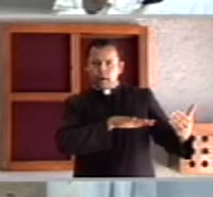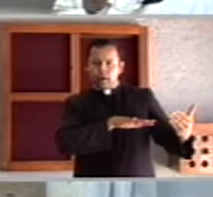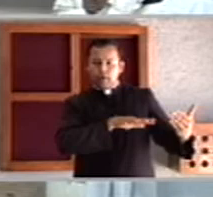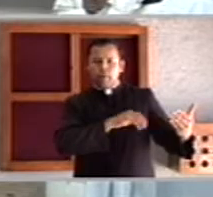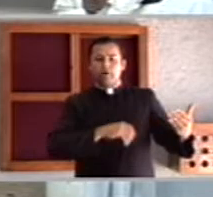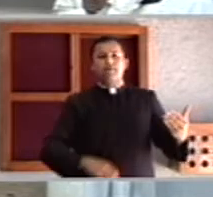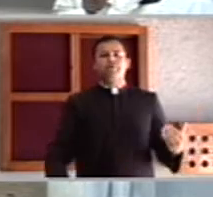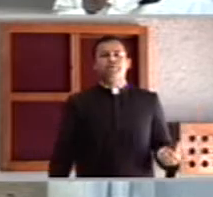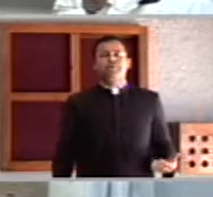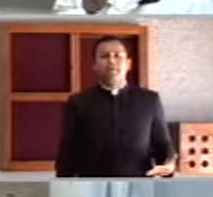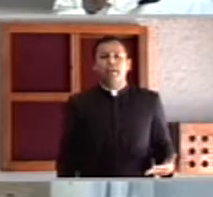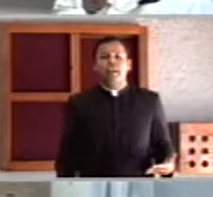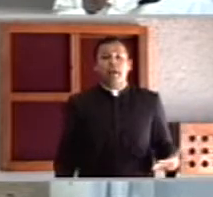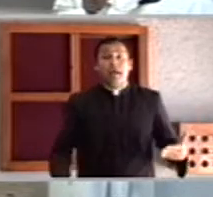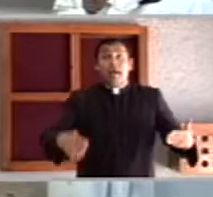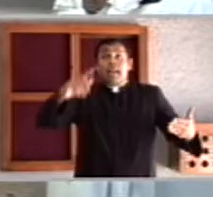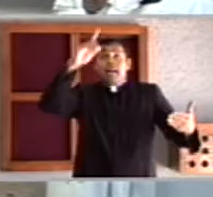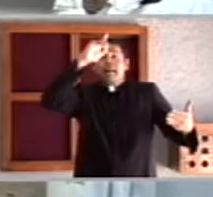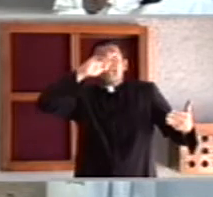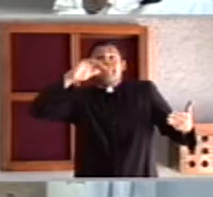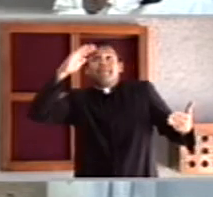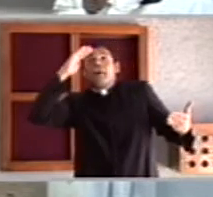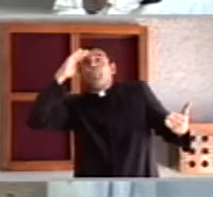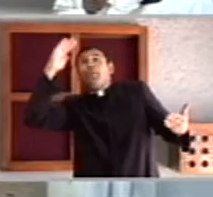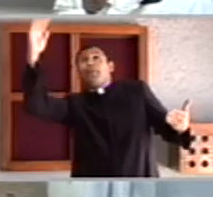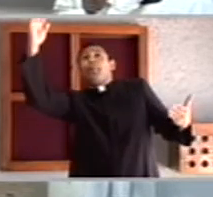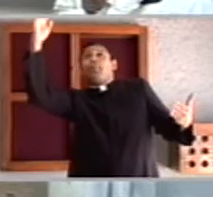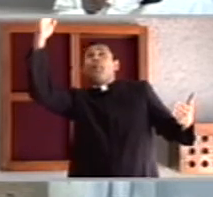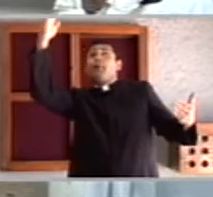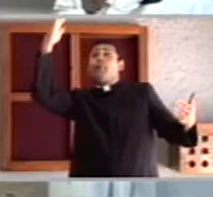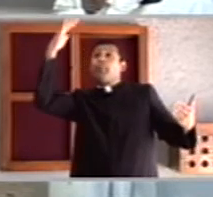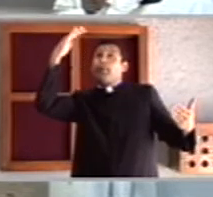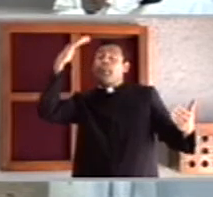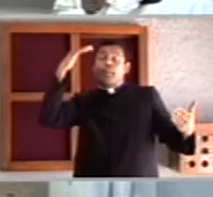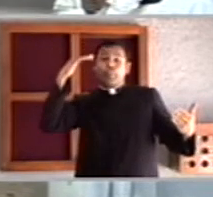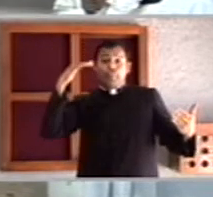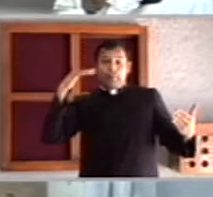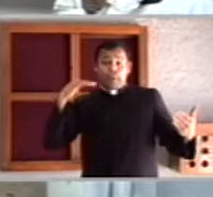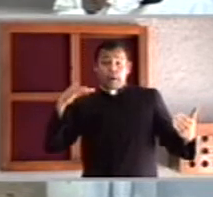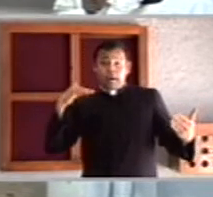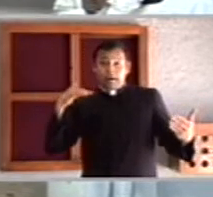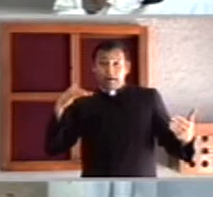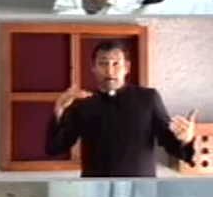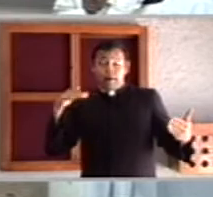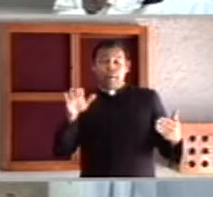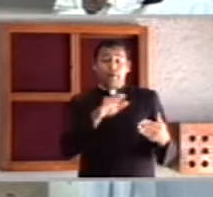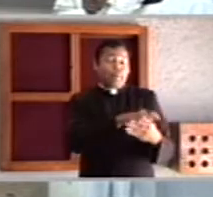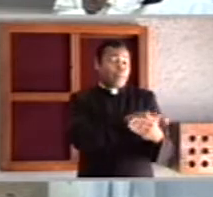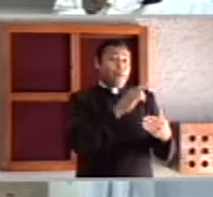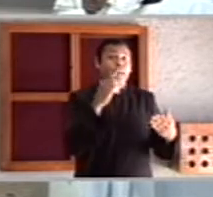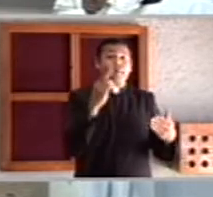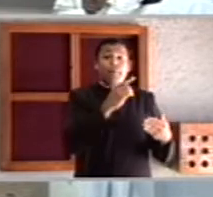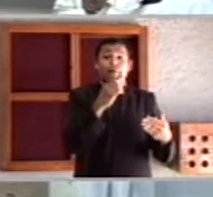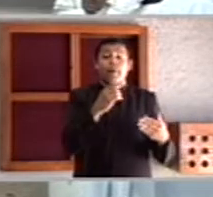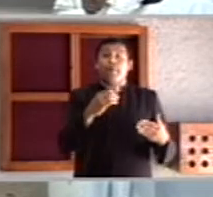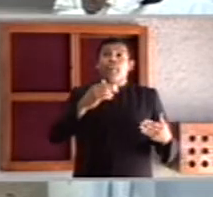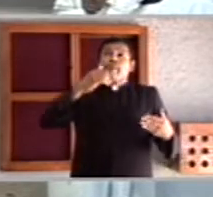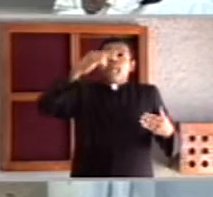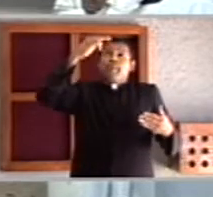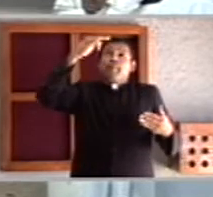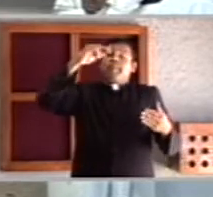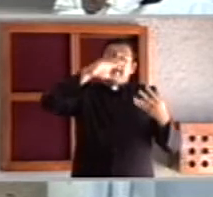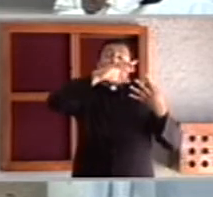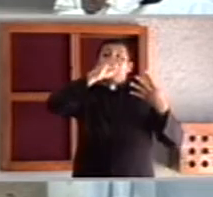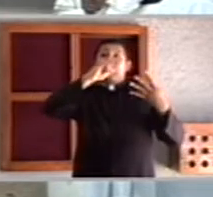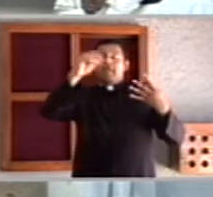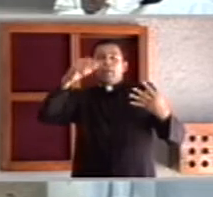erat, Spiritus Domini super me, et propter quod unsit me,